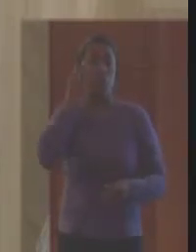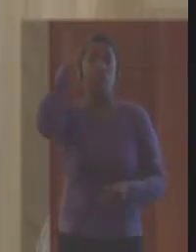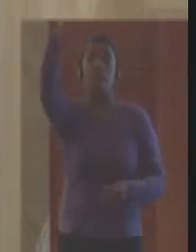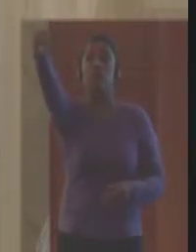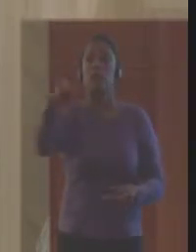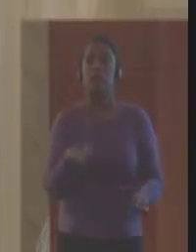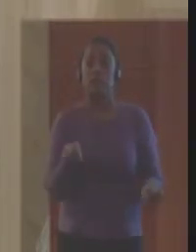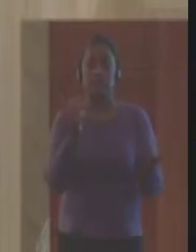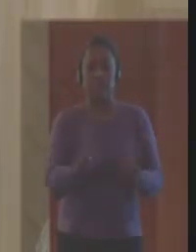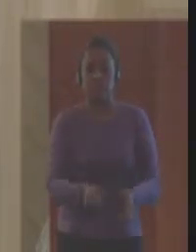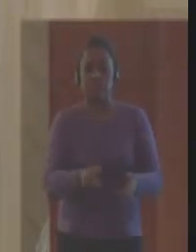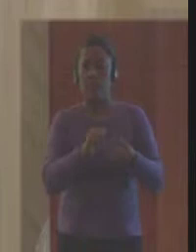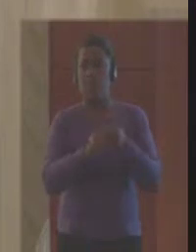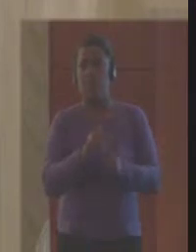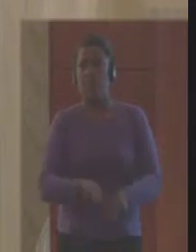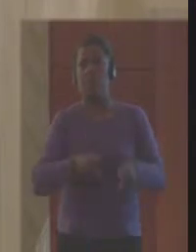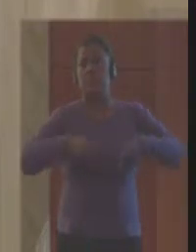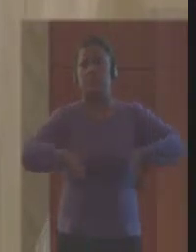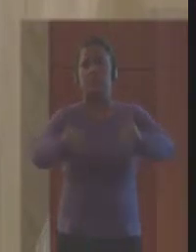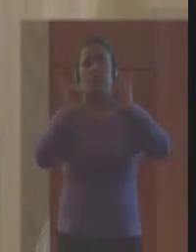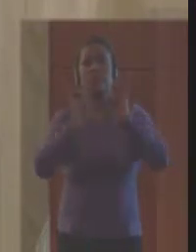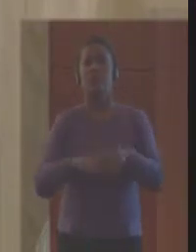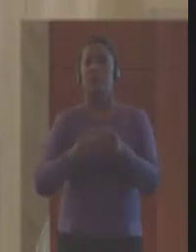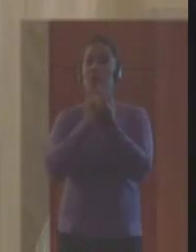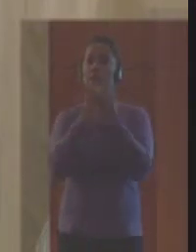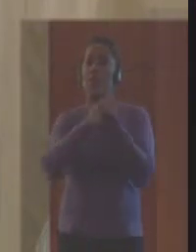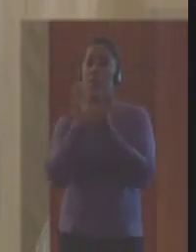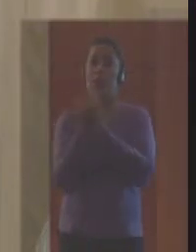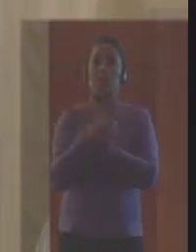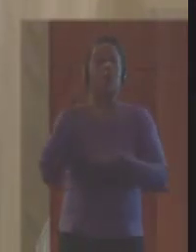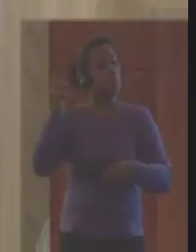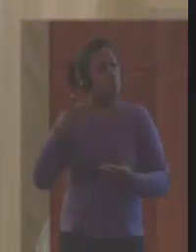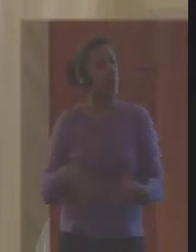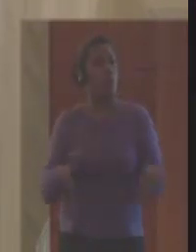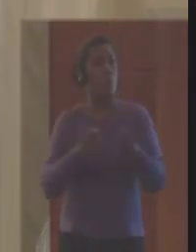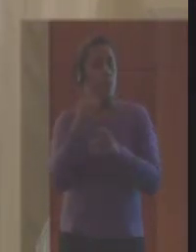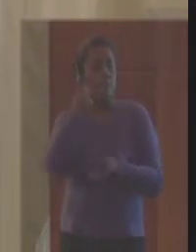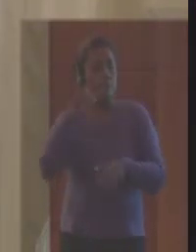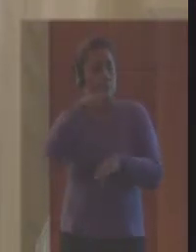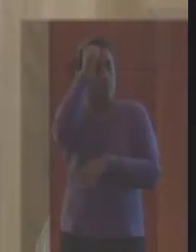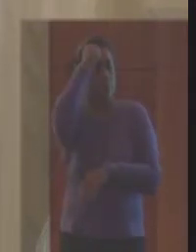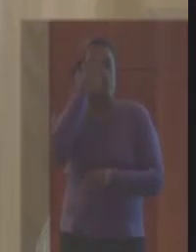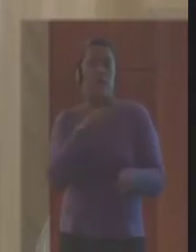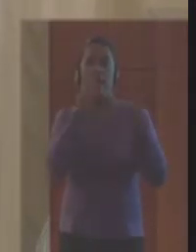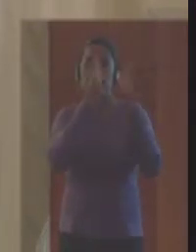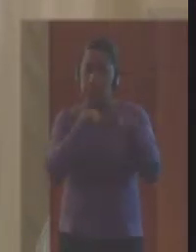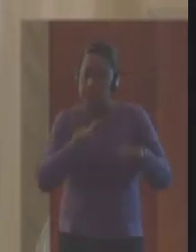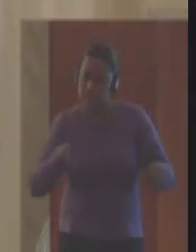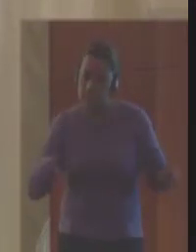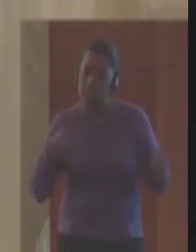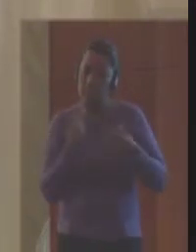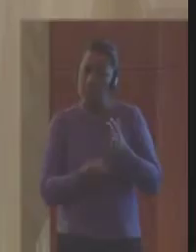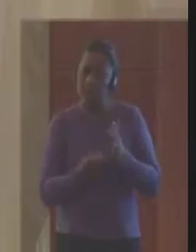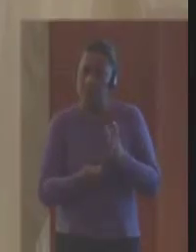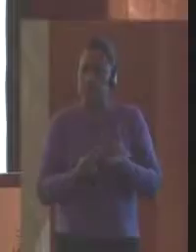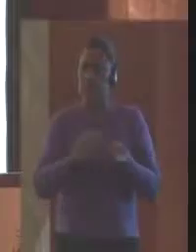generaciones. Si lo unimos con el cambio climático, ya lo vamos a poder hacer. Y es una decisión política que debemos tomar.